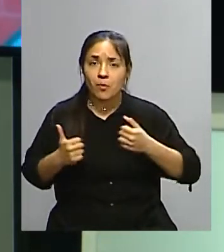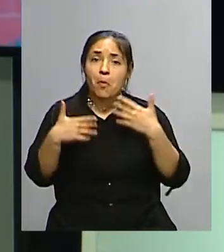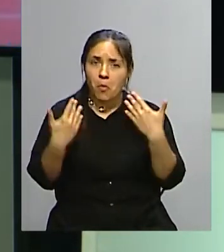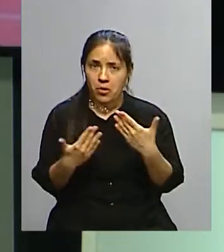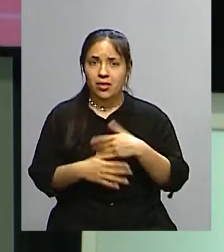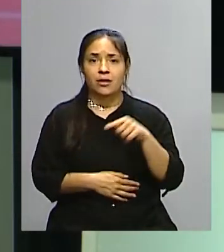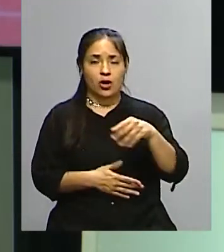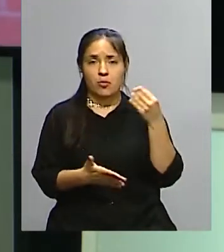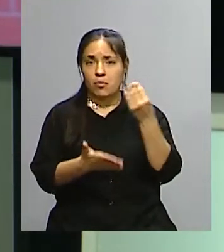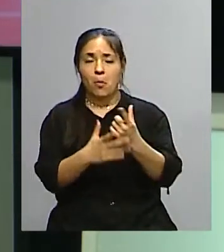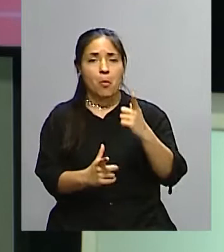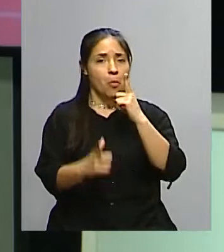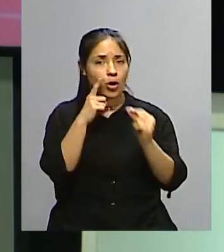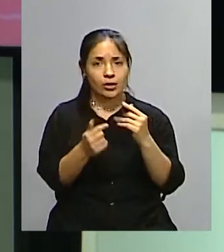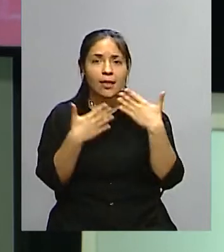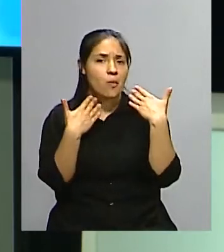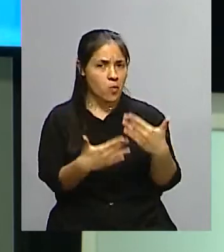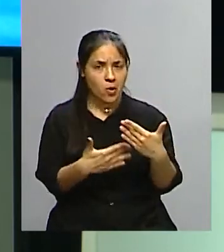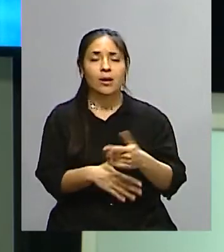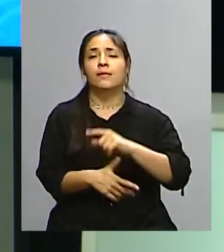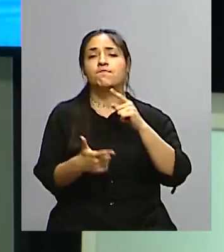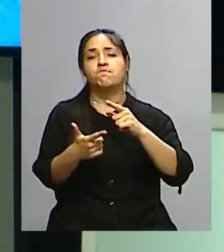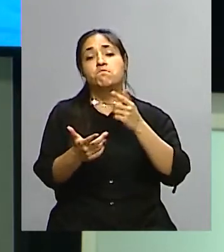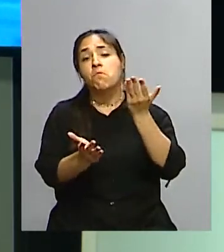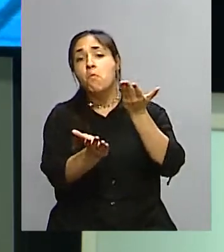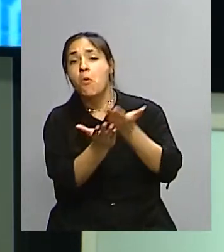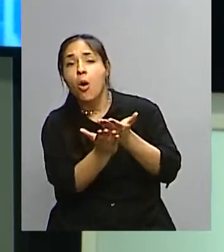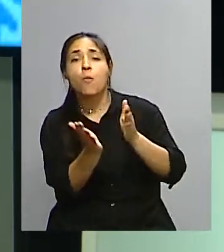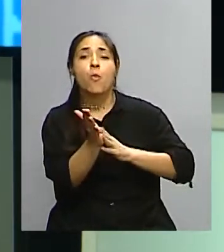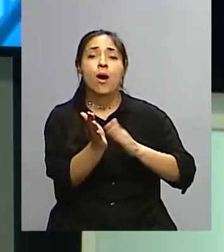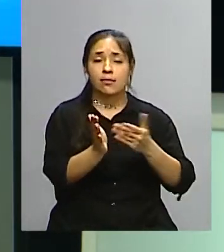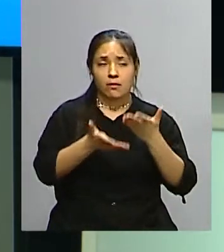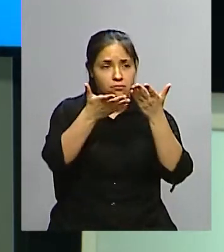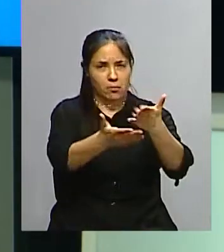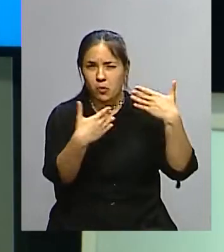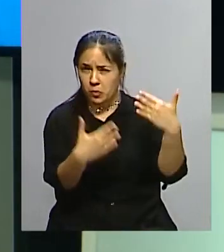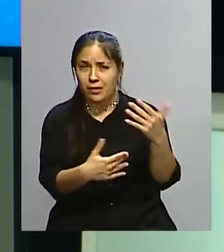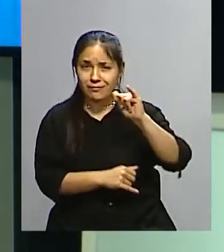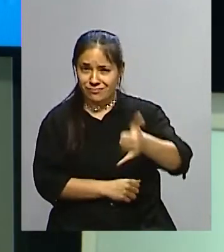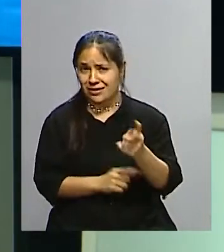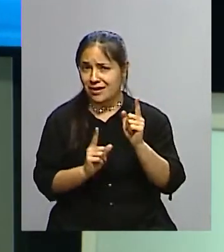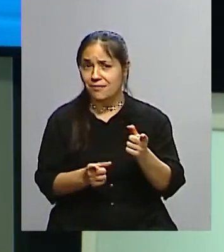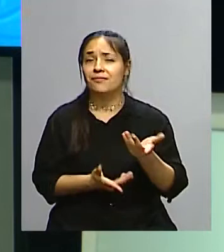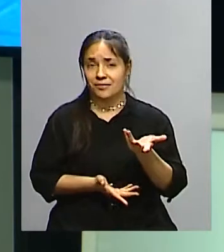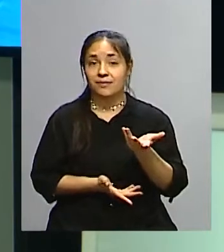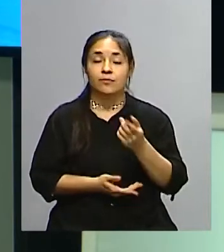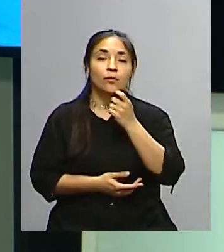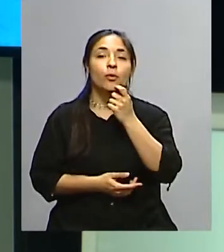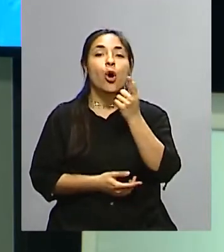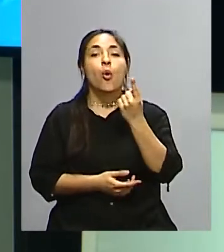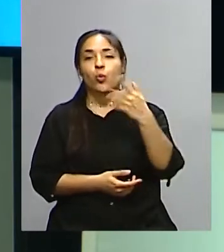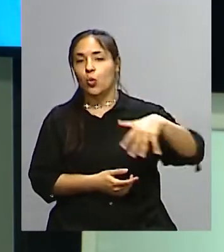que pueden reclamar, que pueden proponer y que sin duda si tienen que acercarse a algún lugar